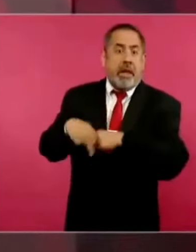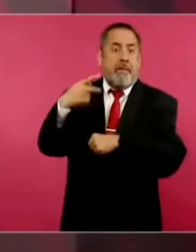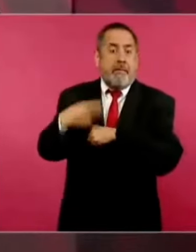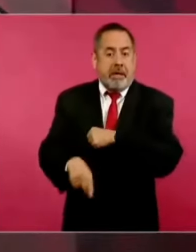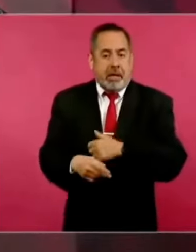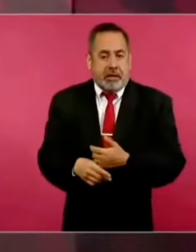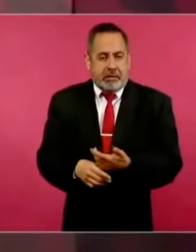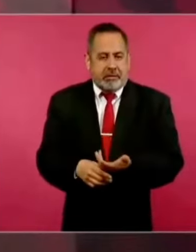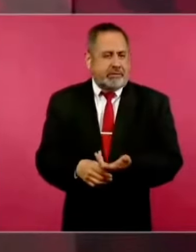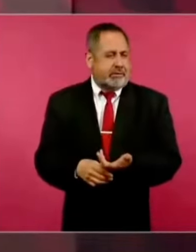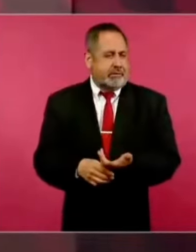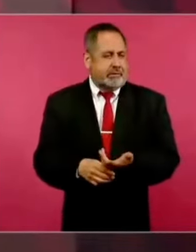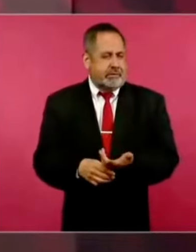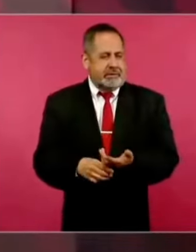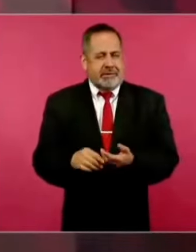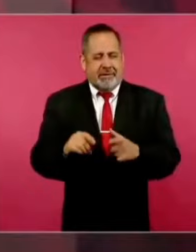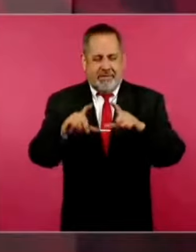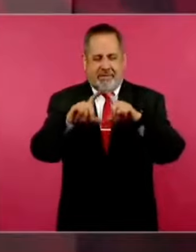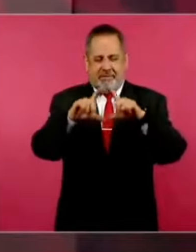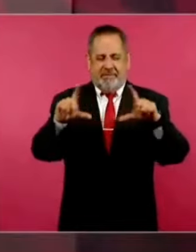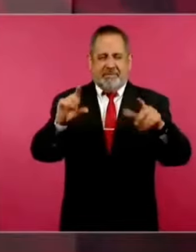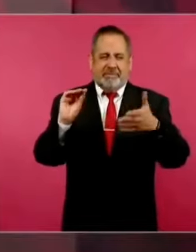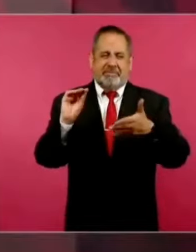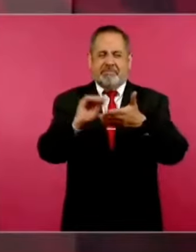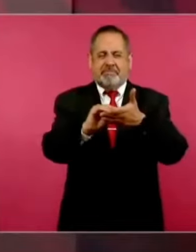ponían un billete de 20 pesos,